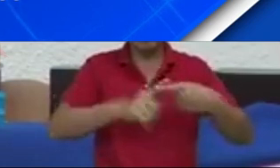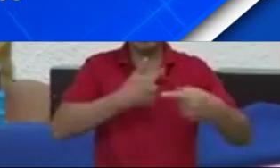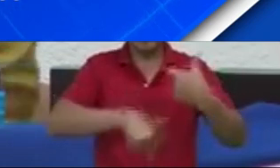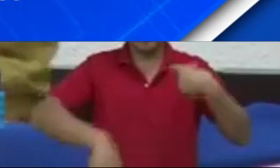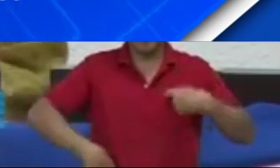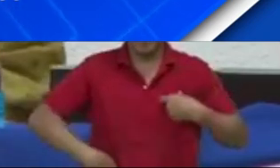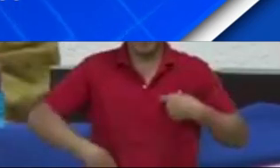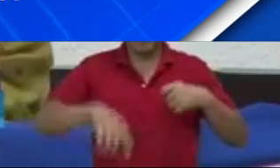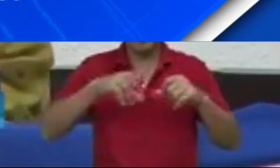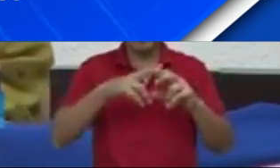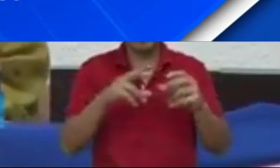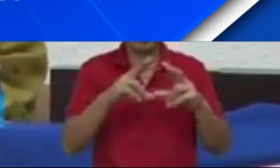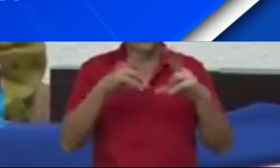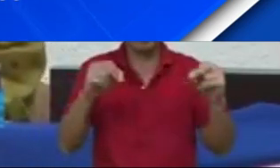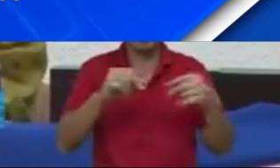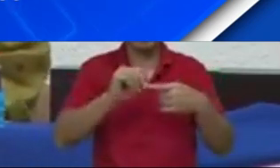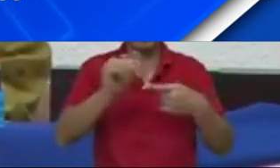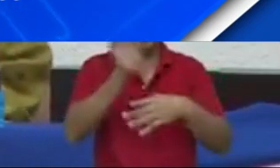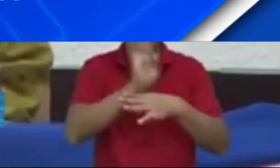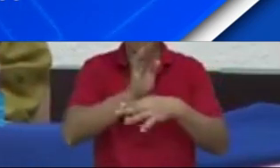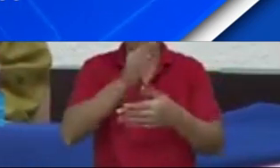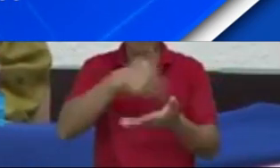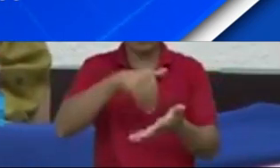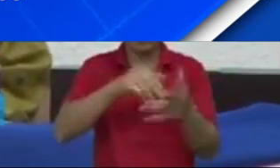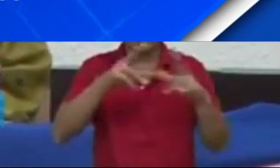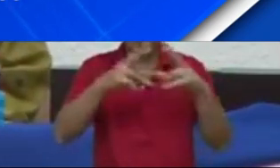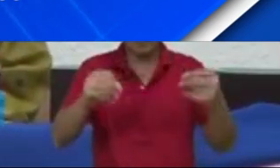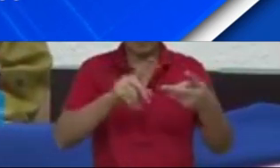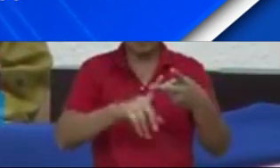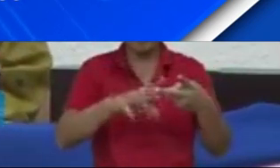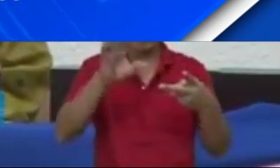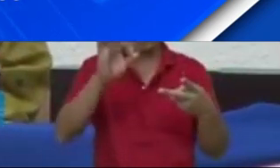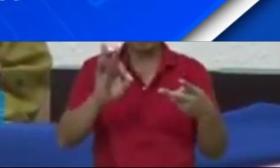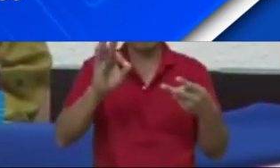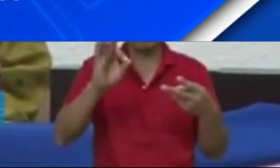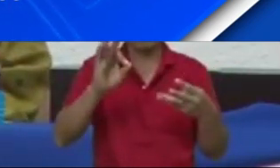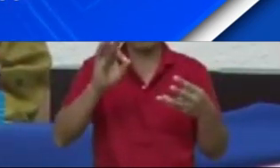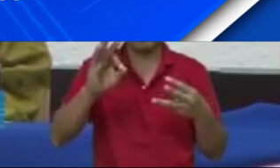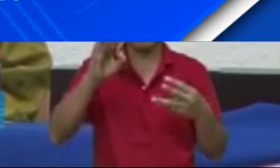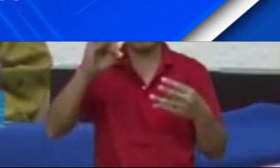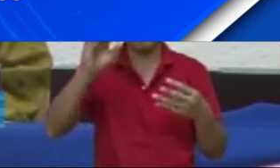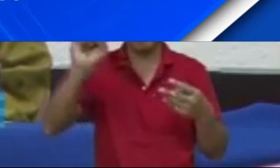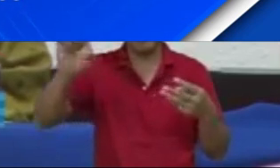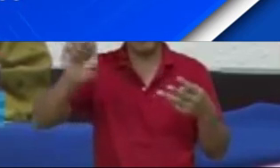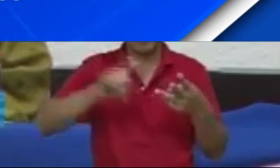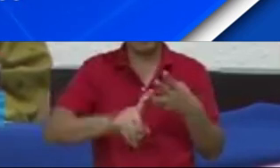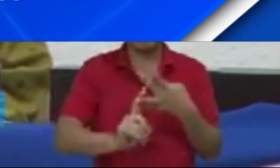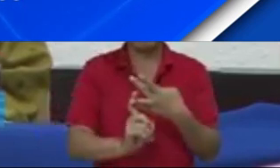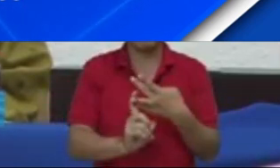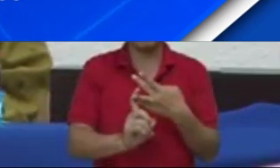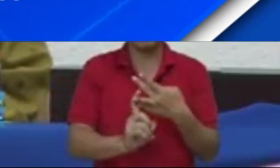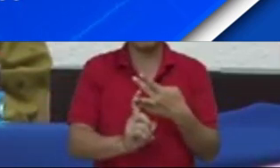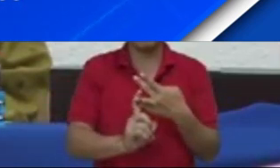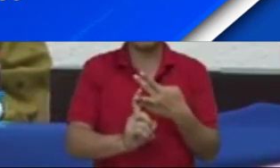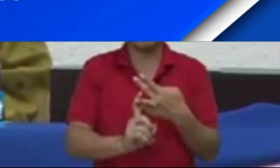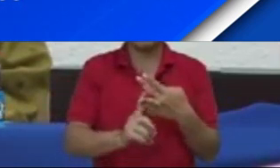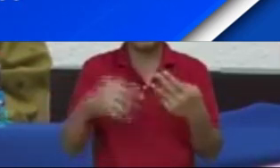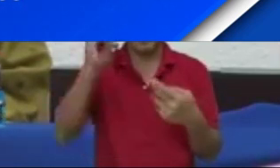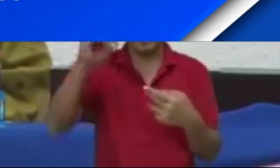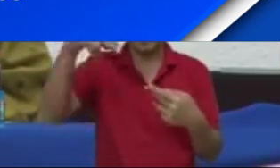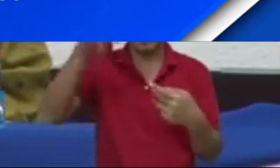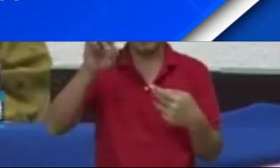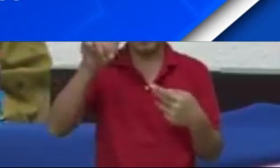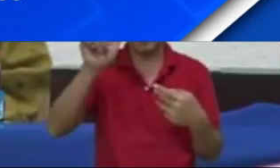A, Banco Central de Nicaragua, Fondo de Inversión Social de Emergencia, Instituto Nicaragüense de Estudios Territoriales,